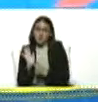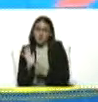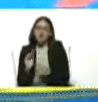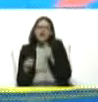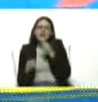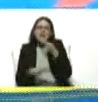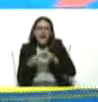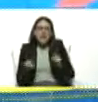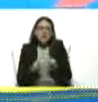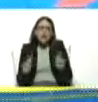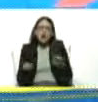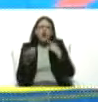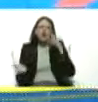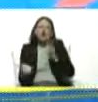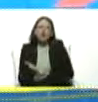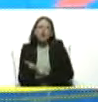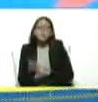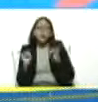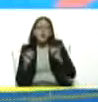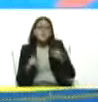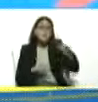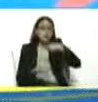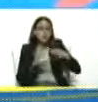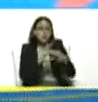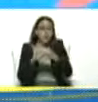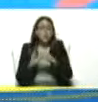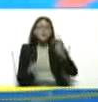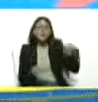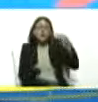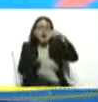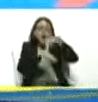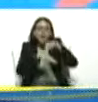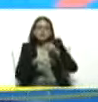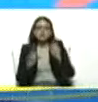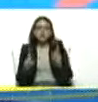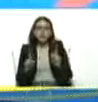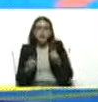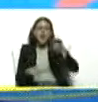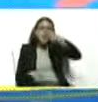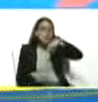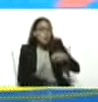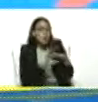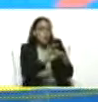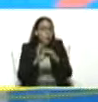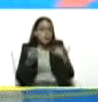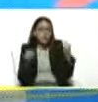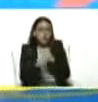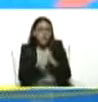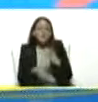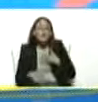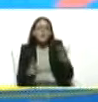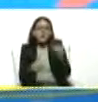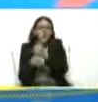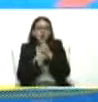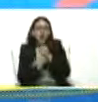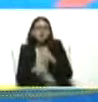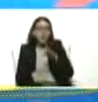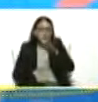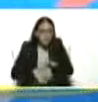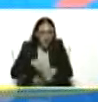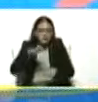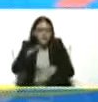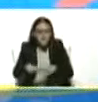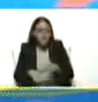Nacional. Logramos los consensos necesarios para avanzar. El diálogo permanente,